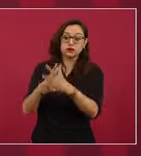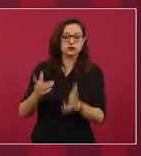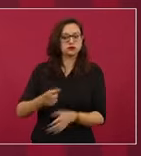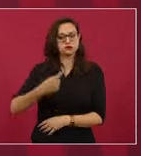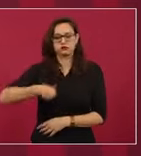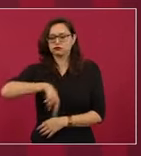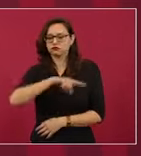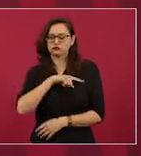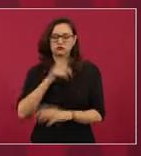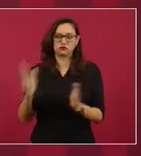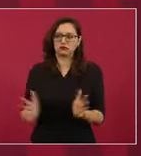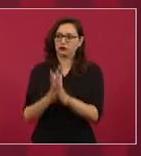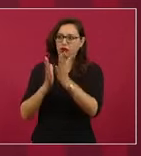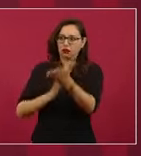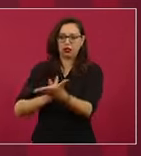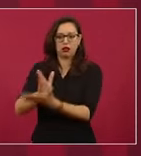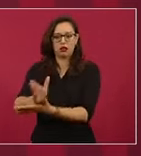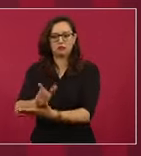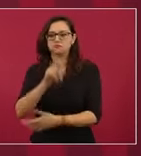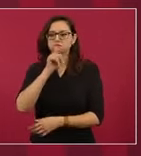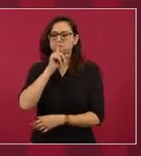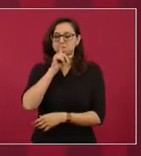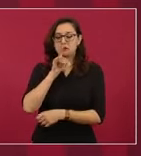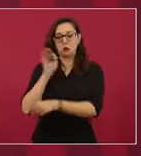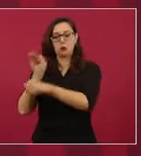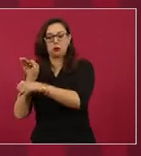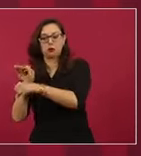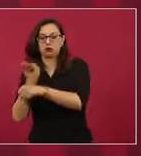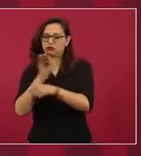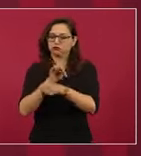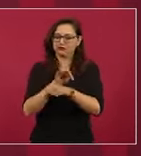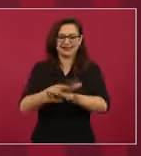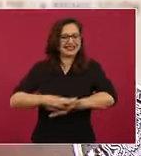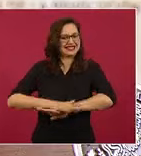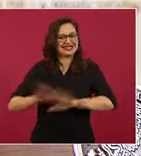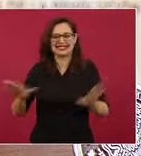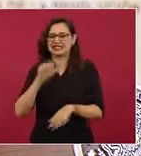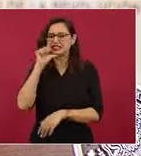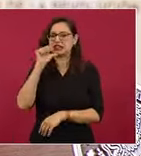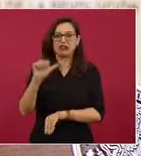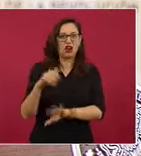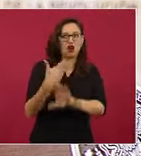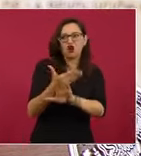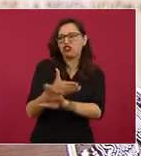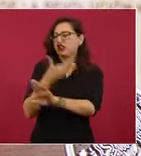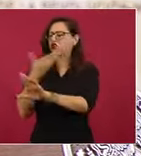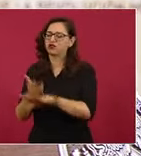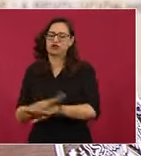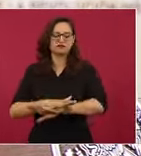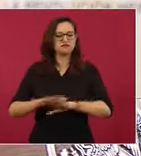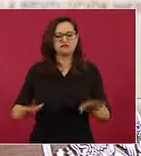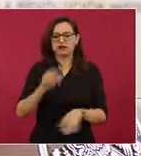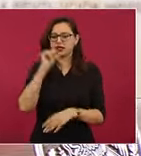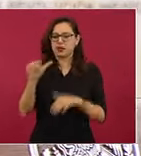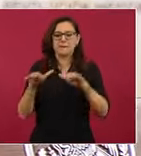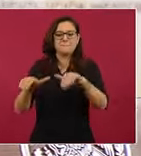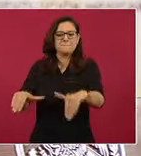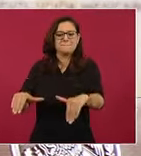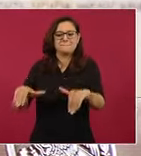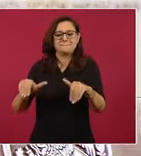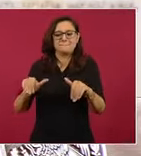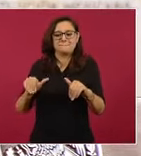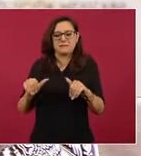participar ni a favor ni en contra. Es una postura de neutralidad